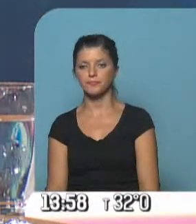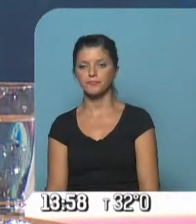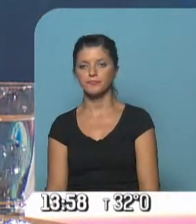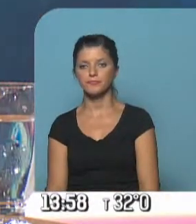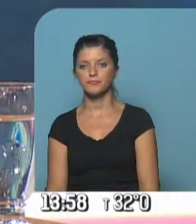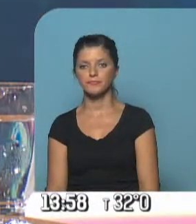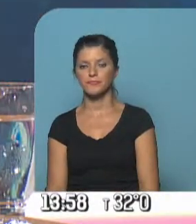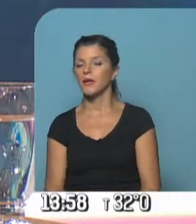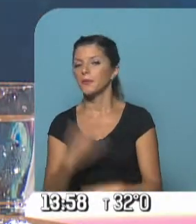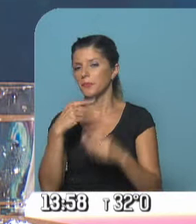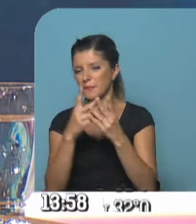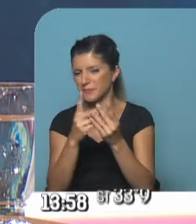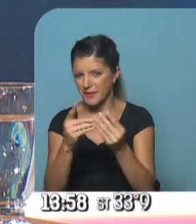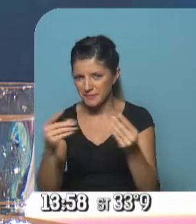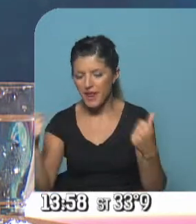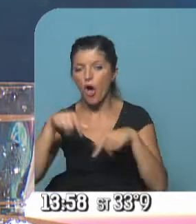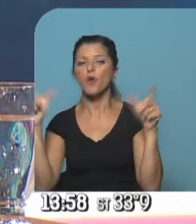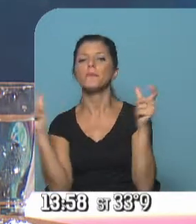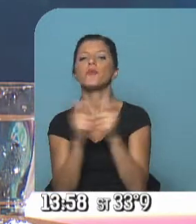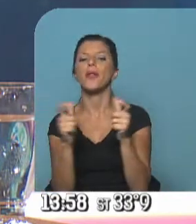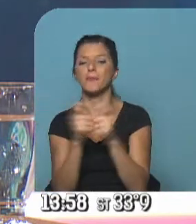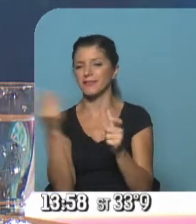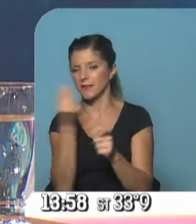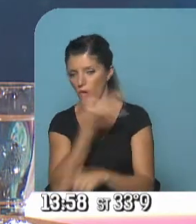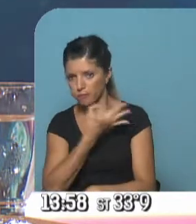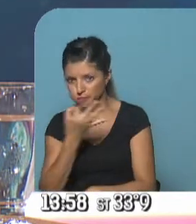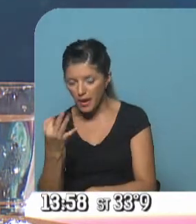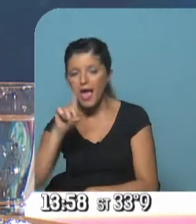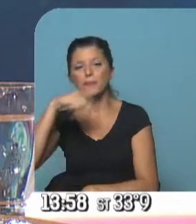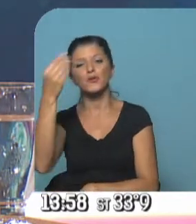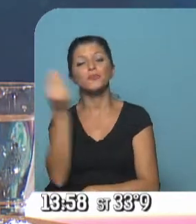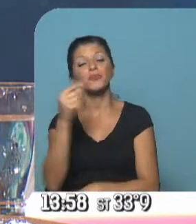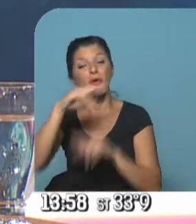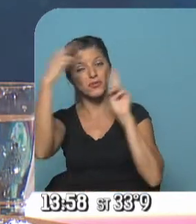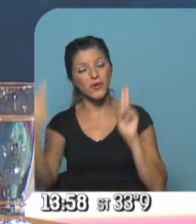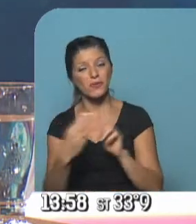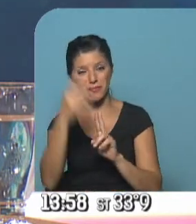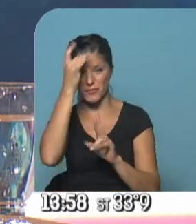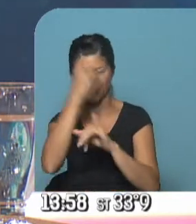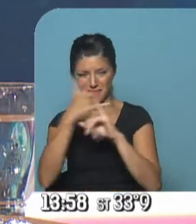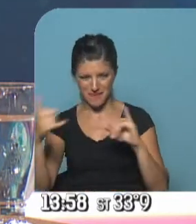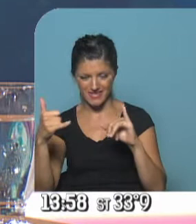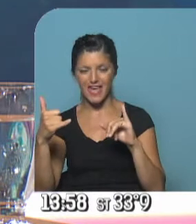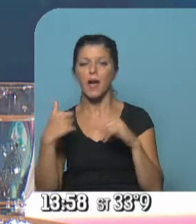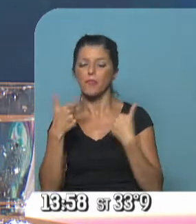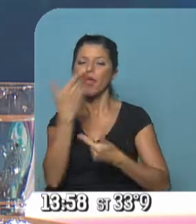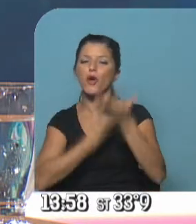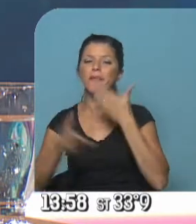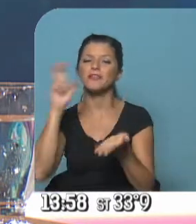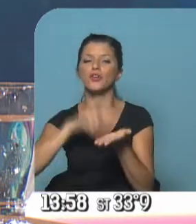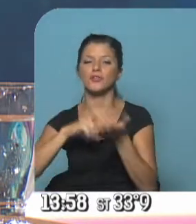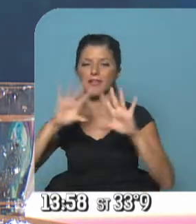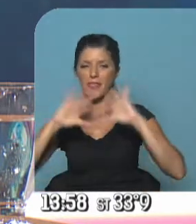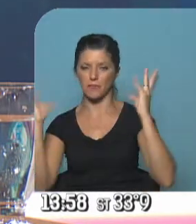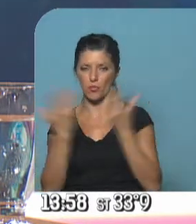Nos estamos yendo, está terminando este programa. Como todos los sábados, los esperamos el próximo sábado a las 12:30 para compartir las noticias del mundo en la